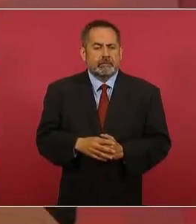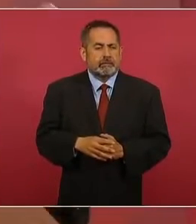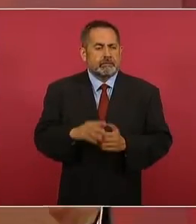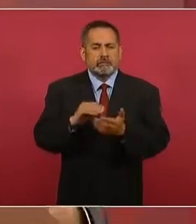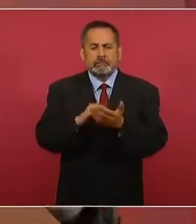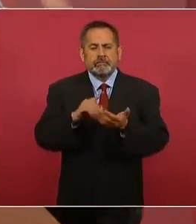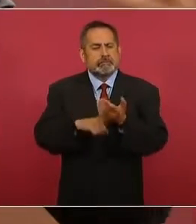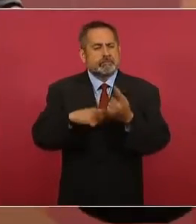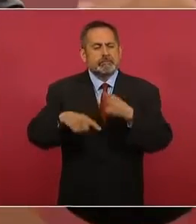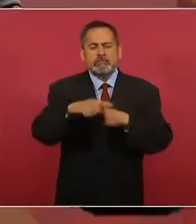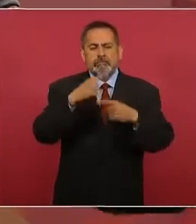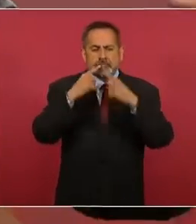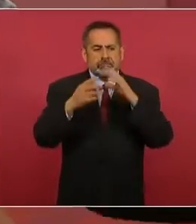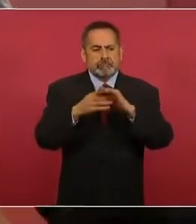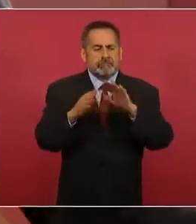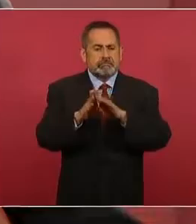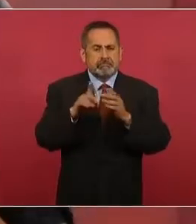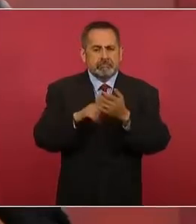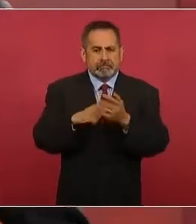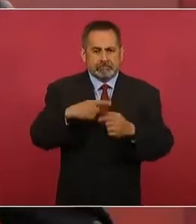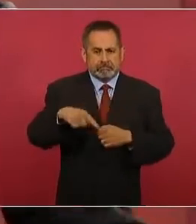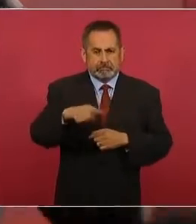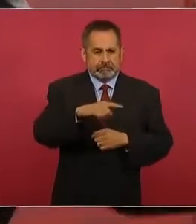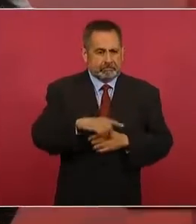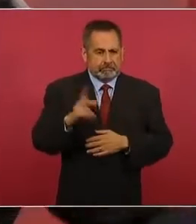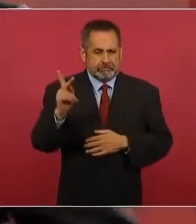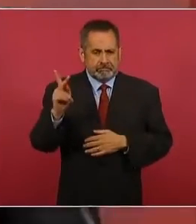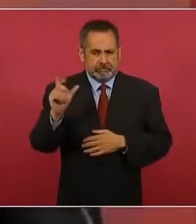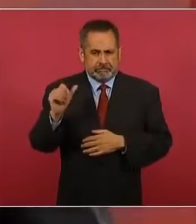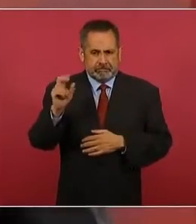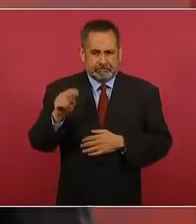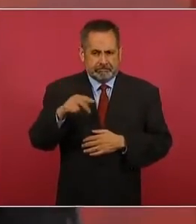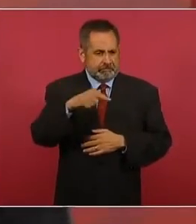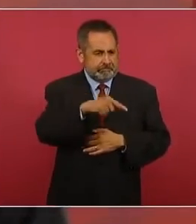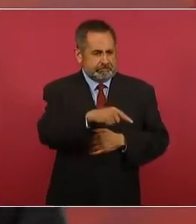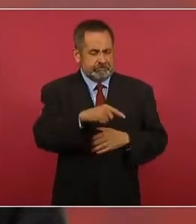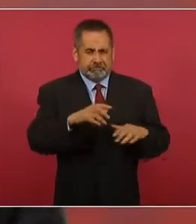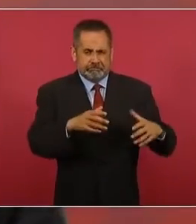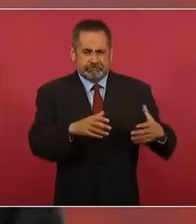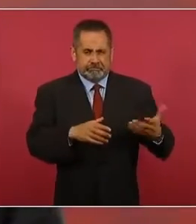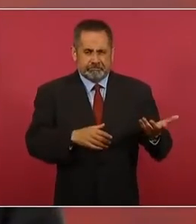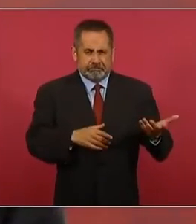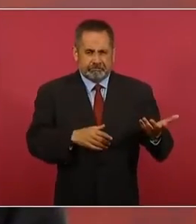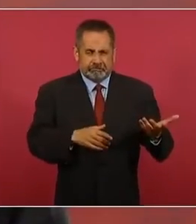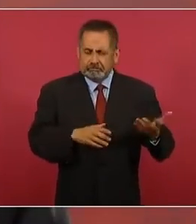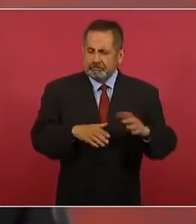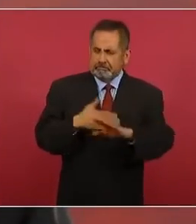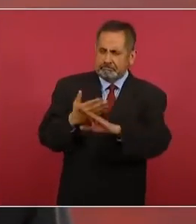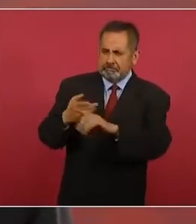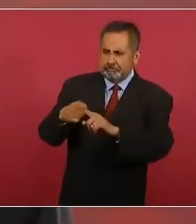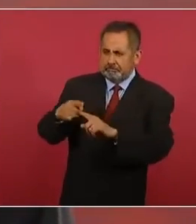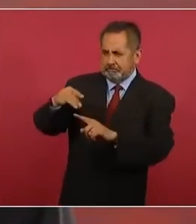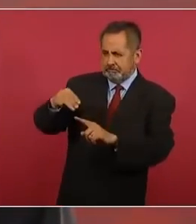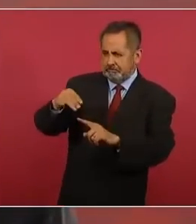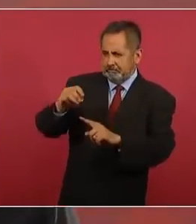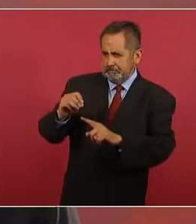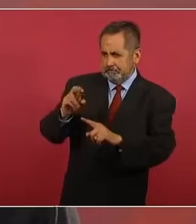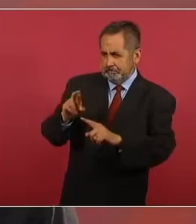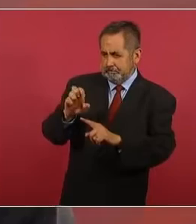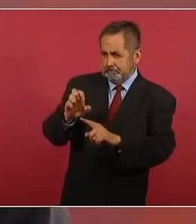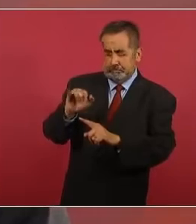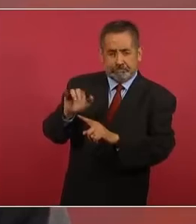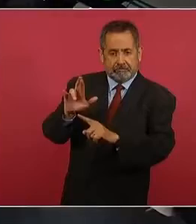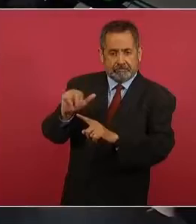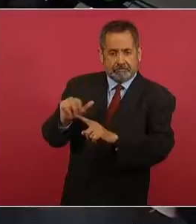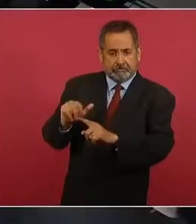de que estaban los panistas en contra de los Moreira.